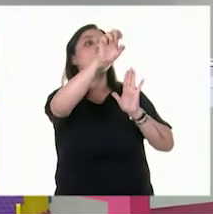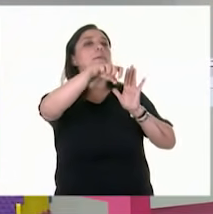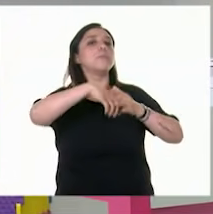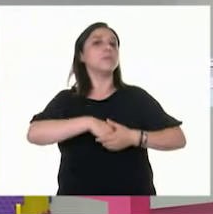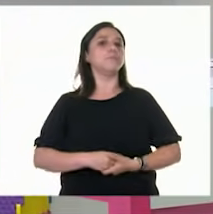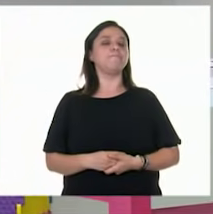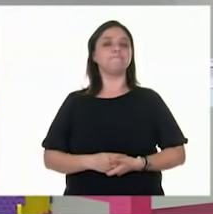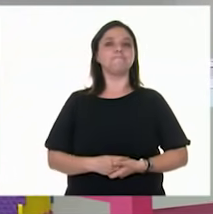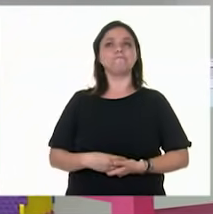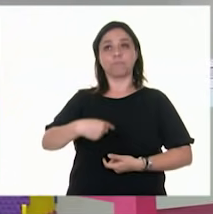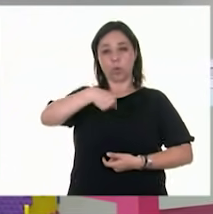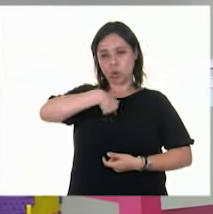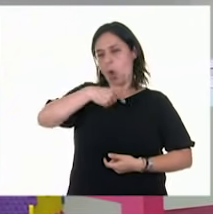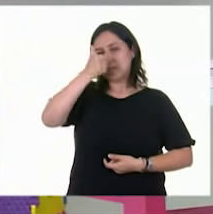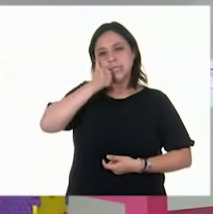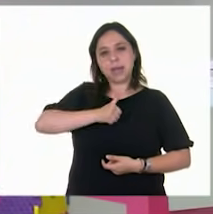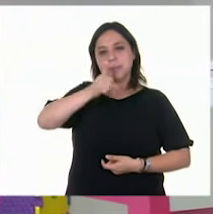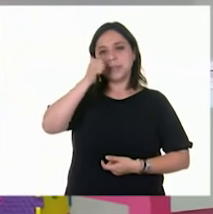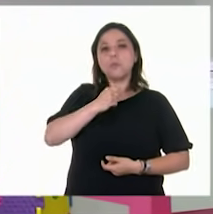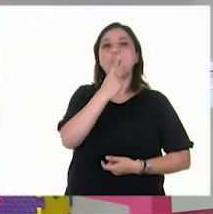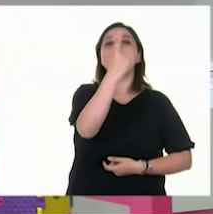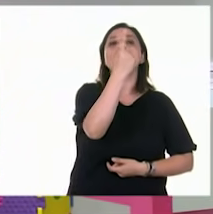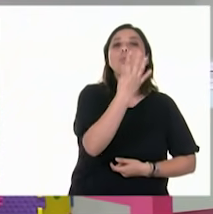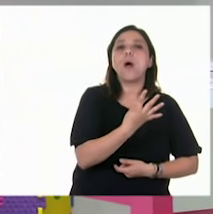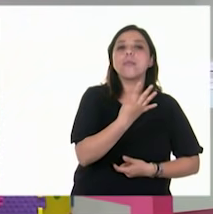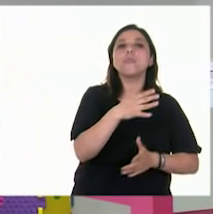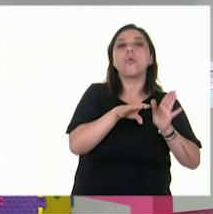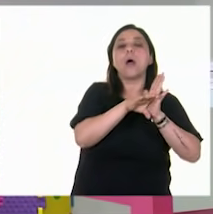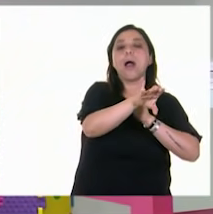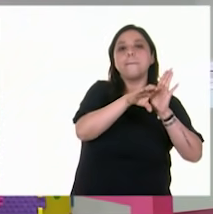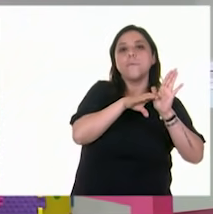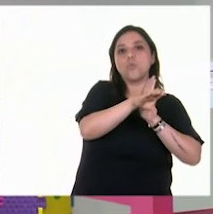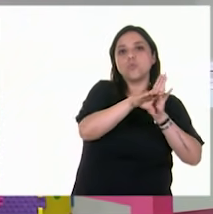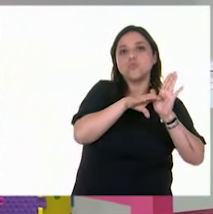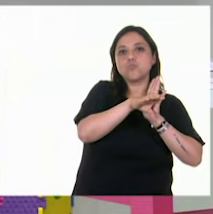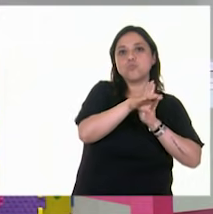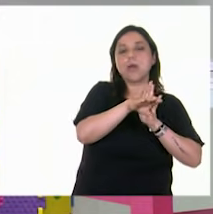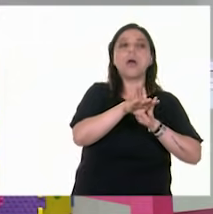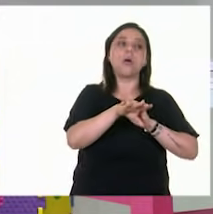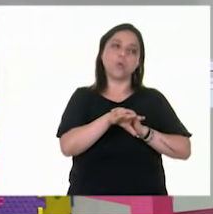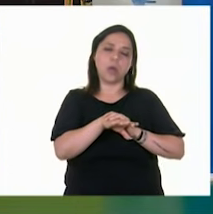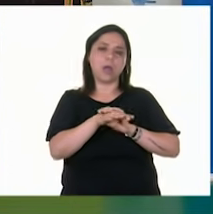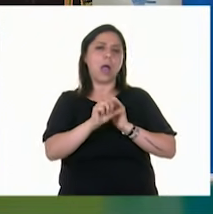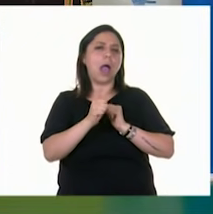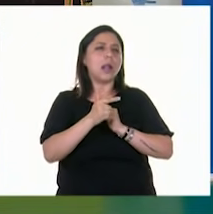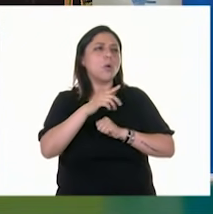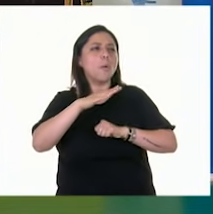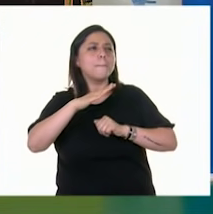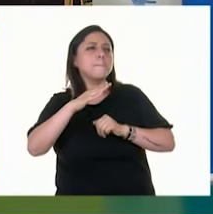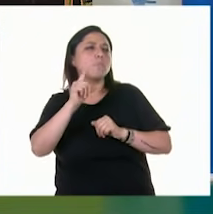ejemplo, yo siempre pido 1/4 de jamón. ¿Un cuarto de jamón? Sí. ¿Y si quieres algo más pequeño?